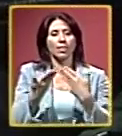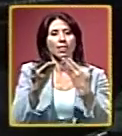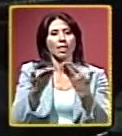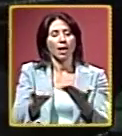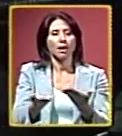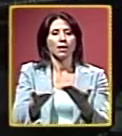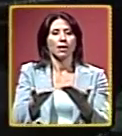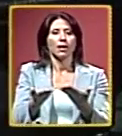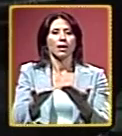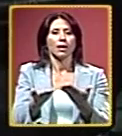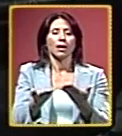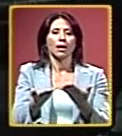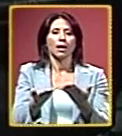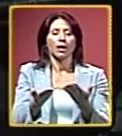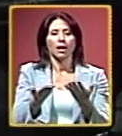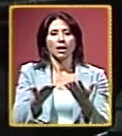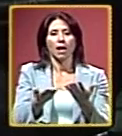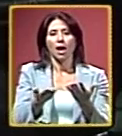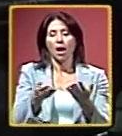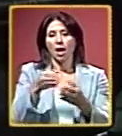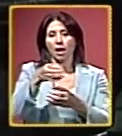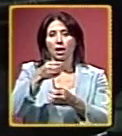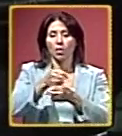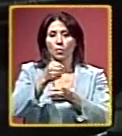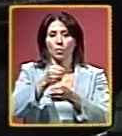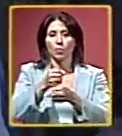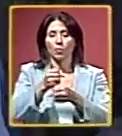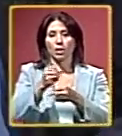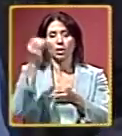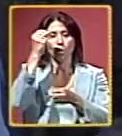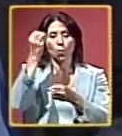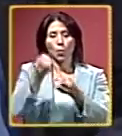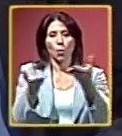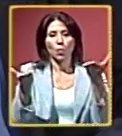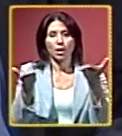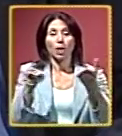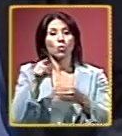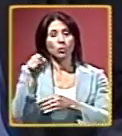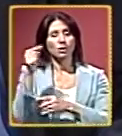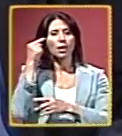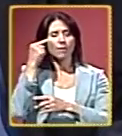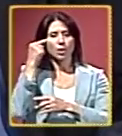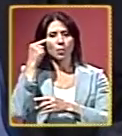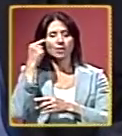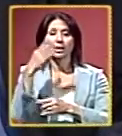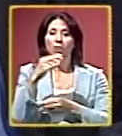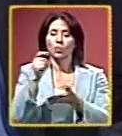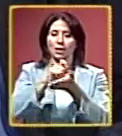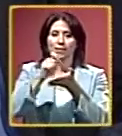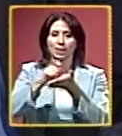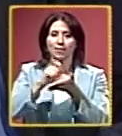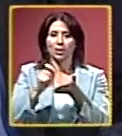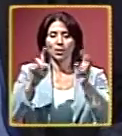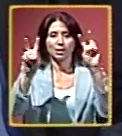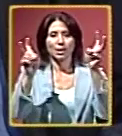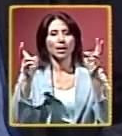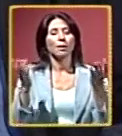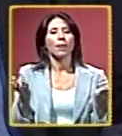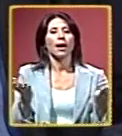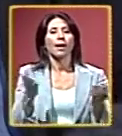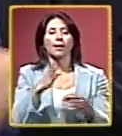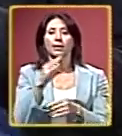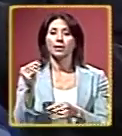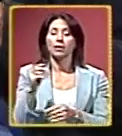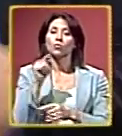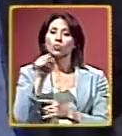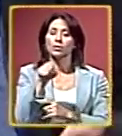pública, las enmarca dentro de ese aspecto. Usted ha venido pensando y ha venido escribiendo sobre ese tema, y en particular